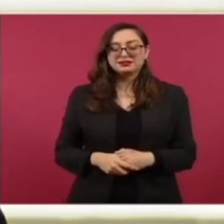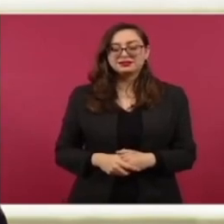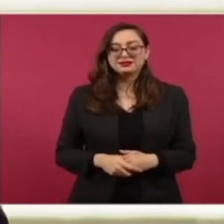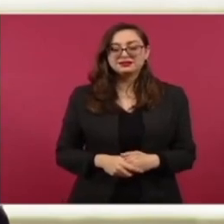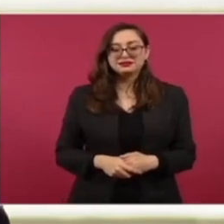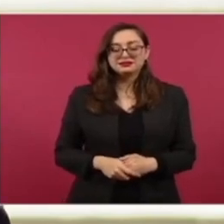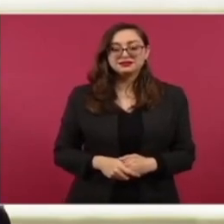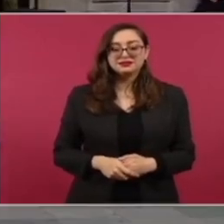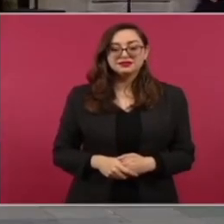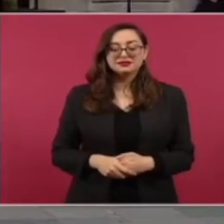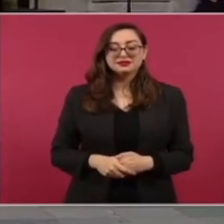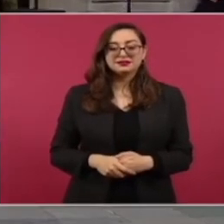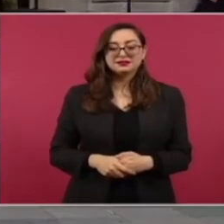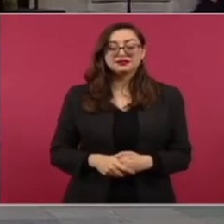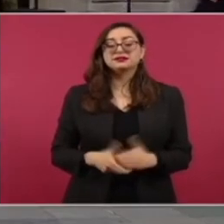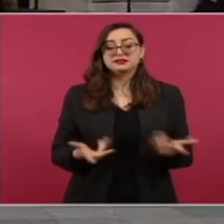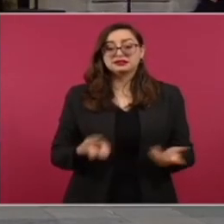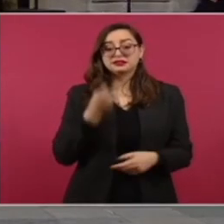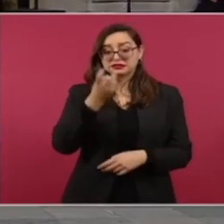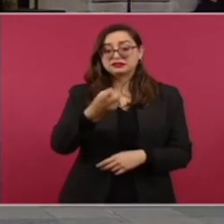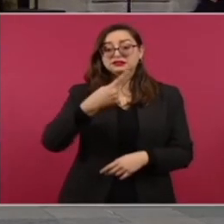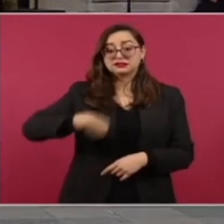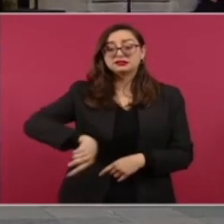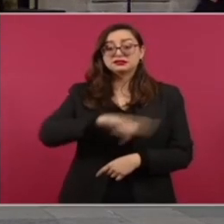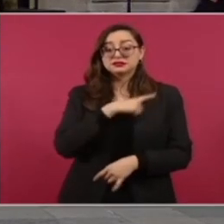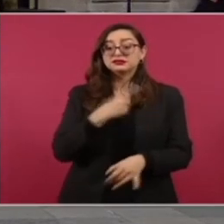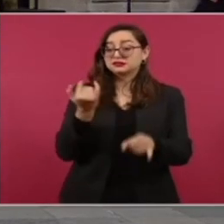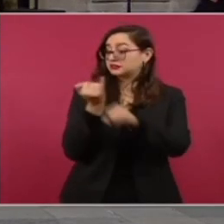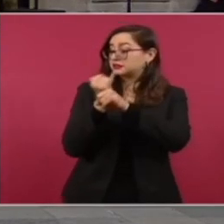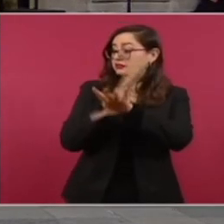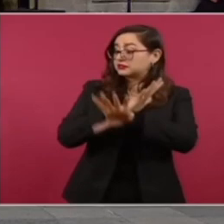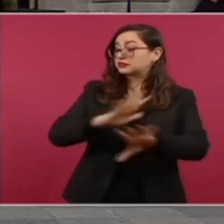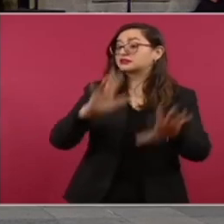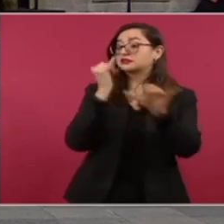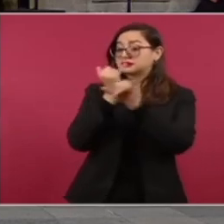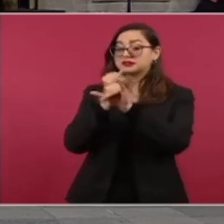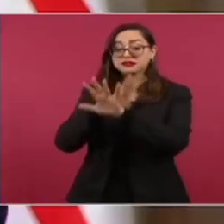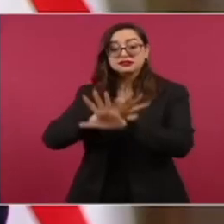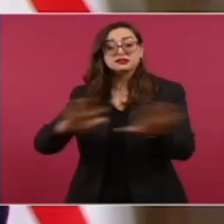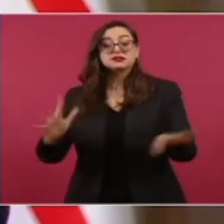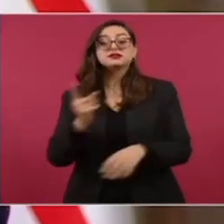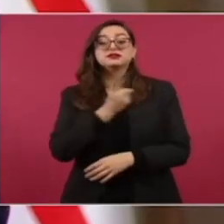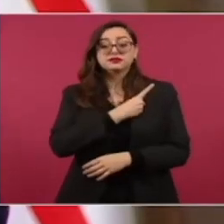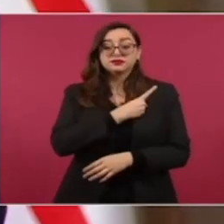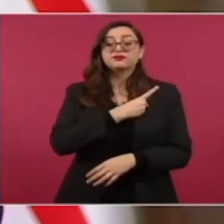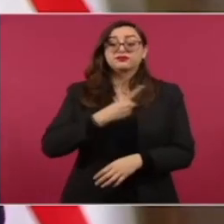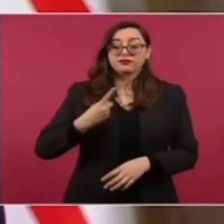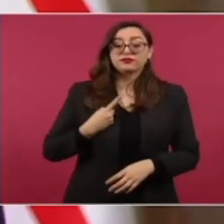vapeadores. Tenemos que informar y para esto, pues no solo